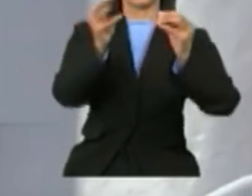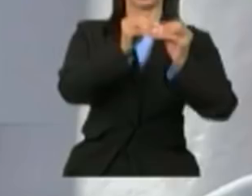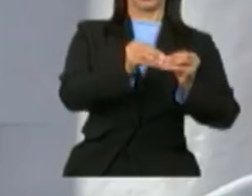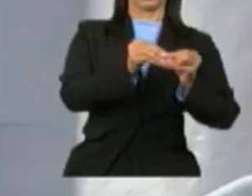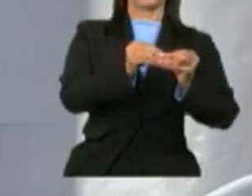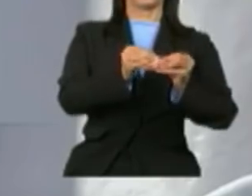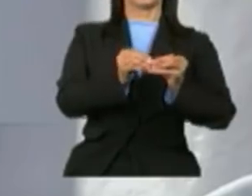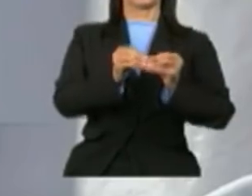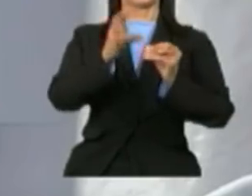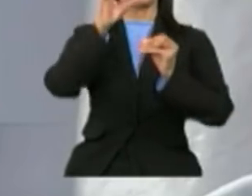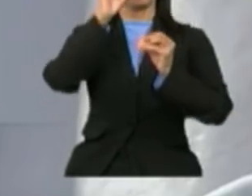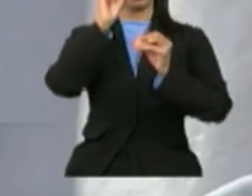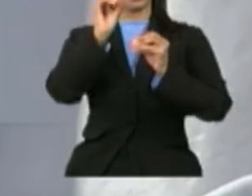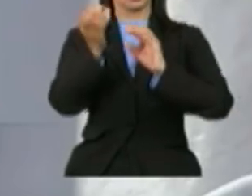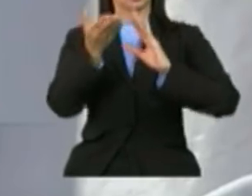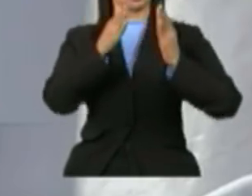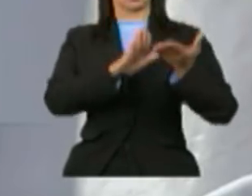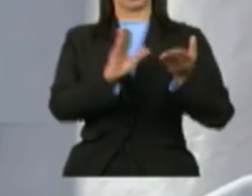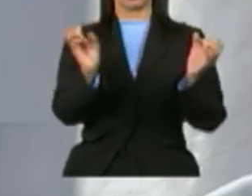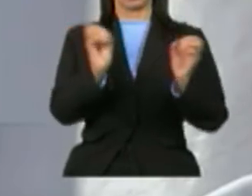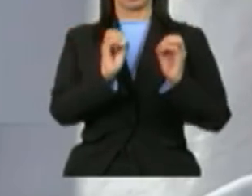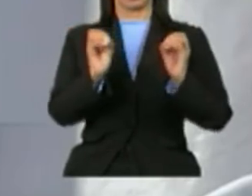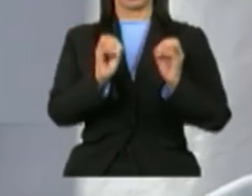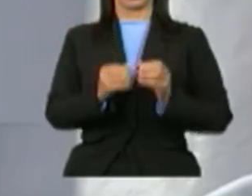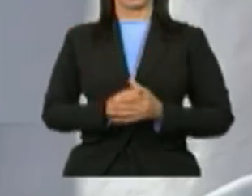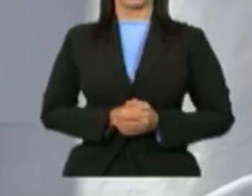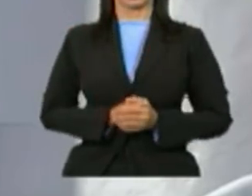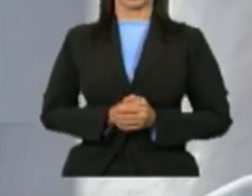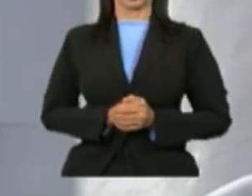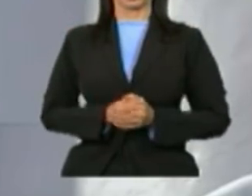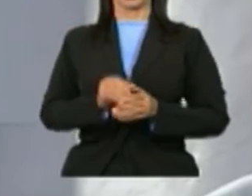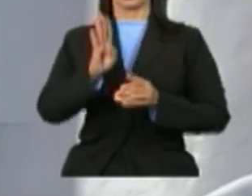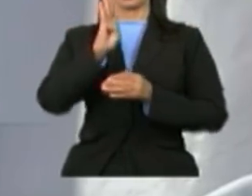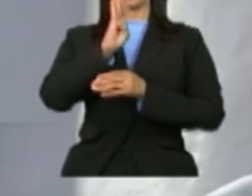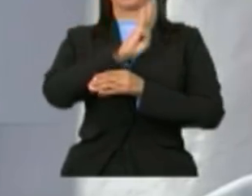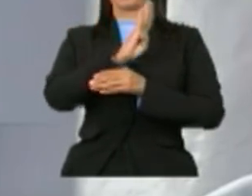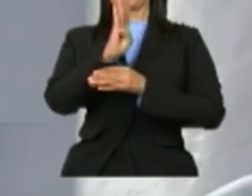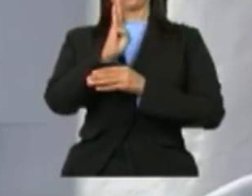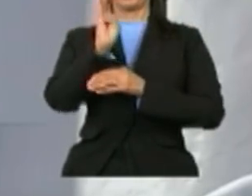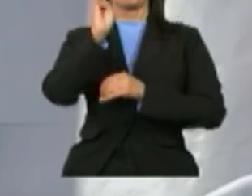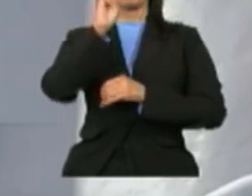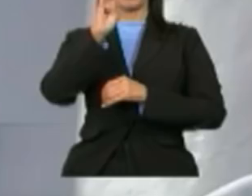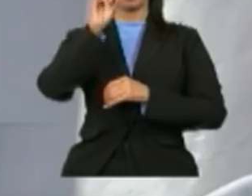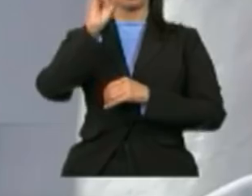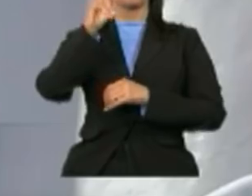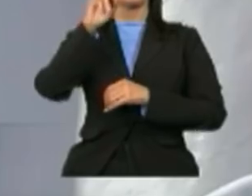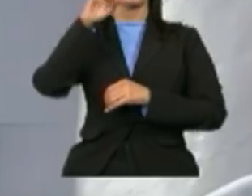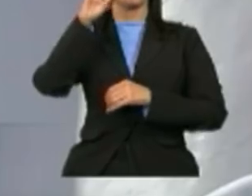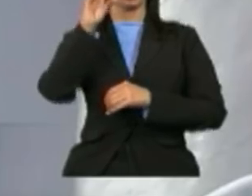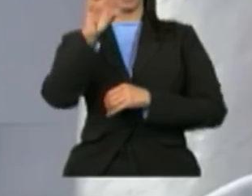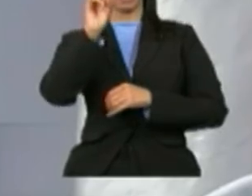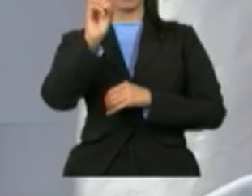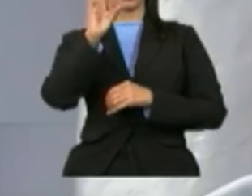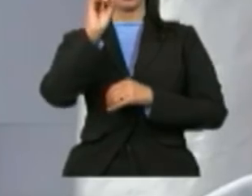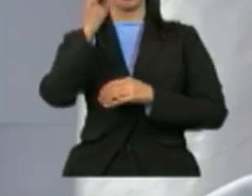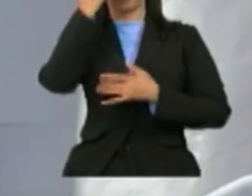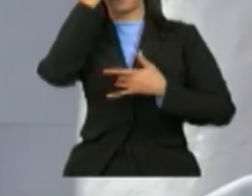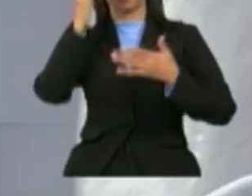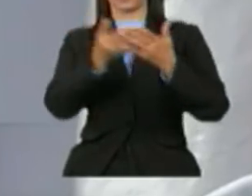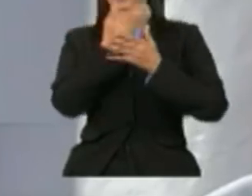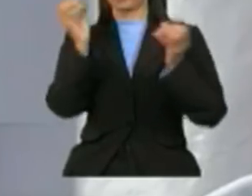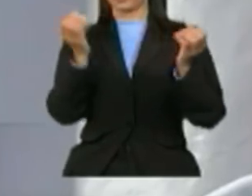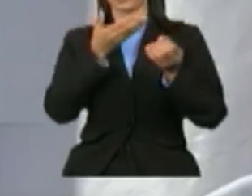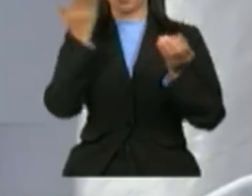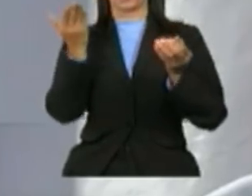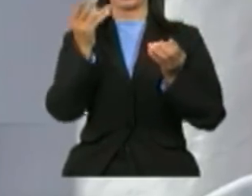acumulados, 0 fallecimientos. Valverde, 0 casos nuevos, 28